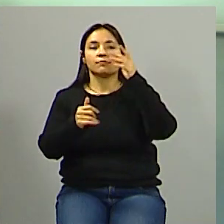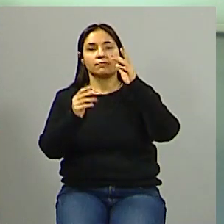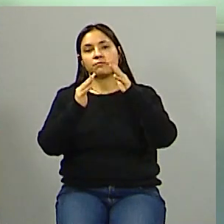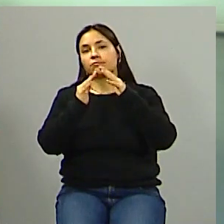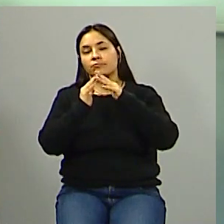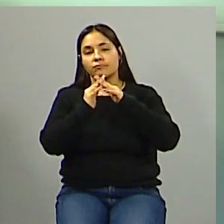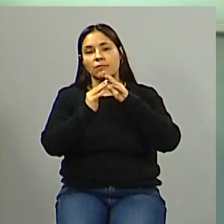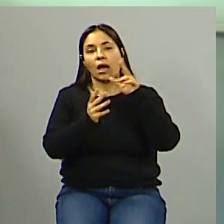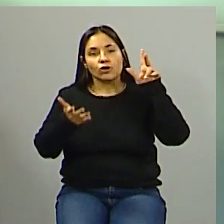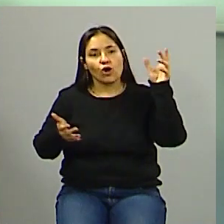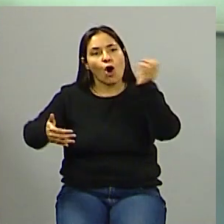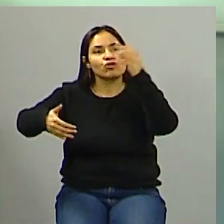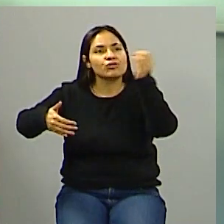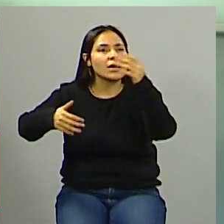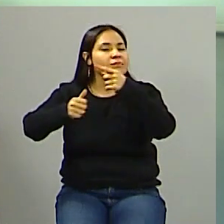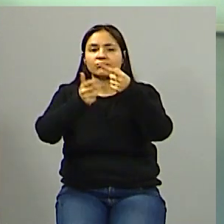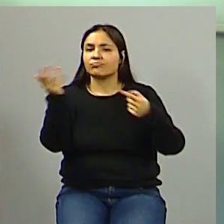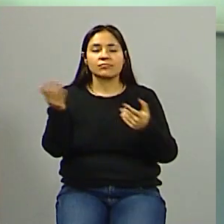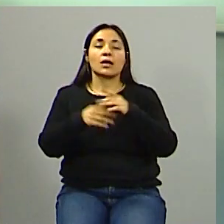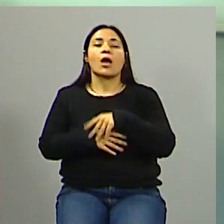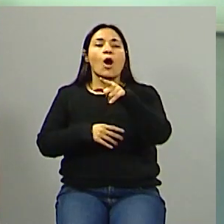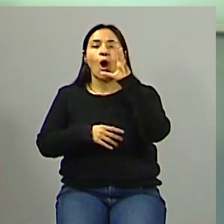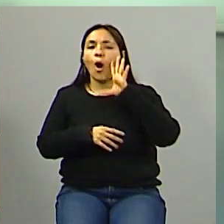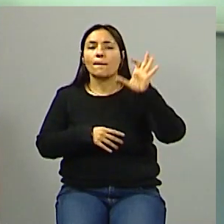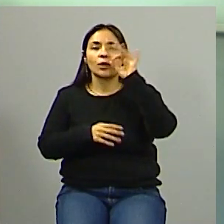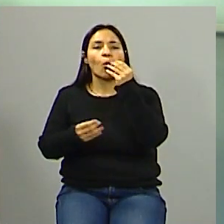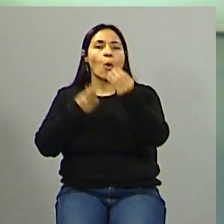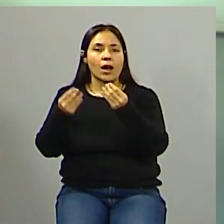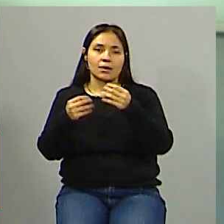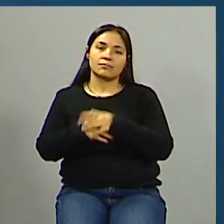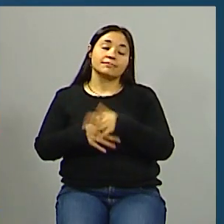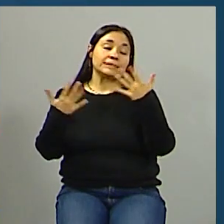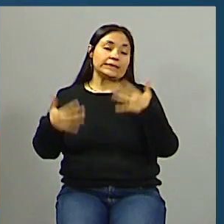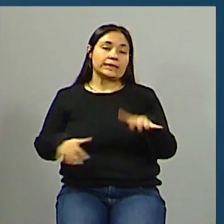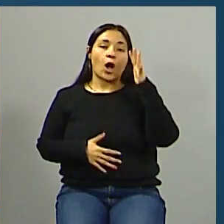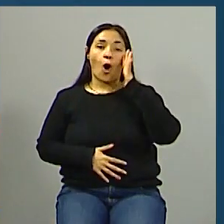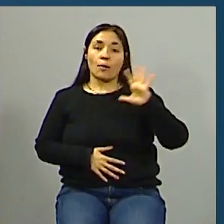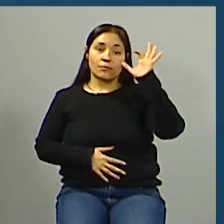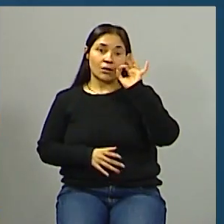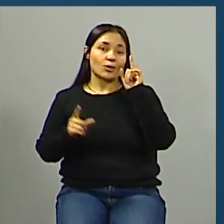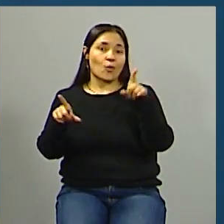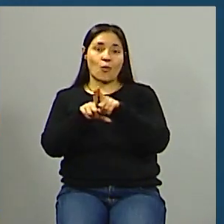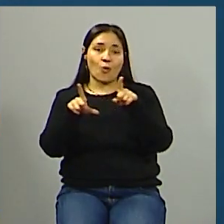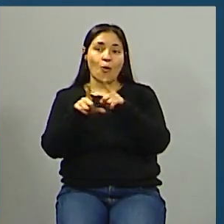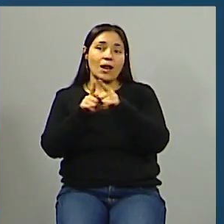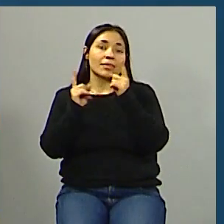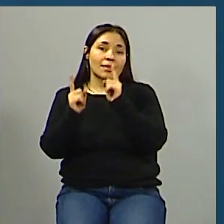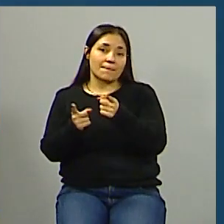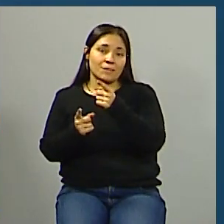que tienen los productores del Este? Bueno, ahí puede haber tantas opiniones como productores, en general,